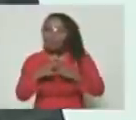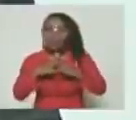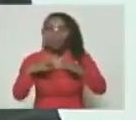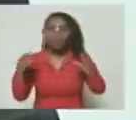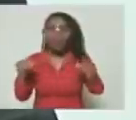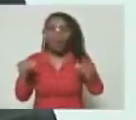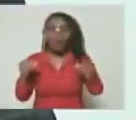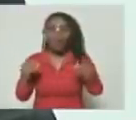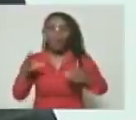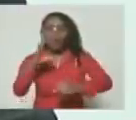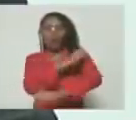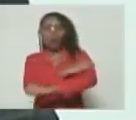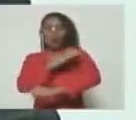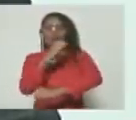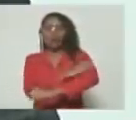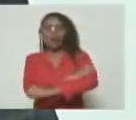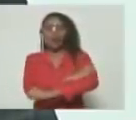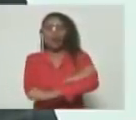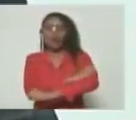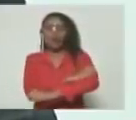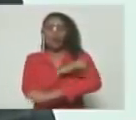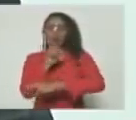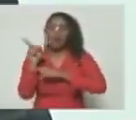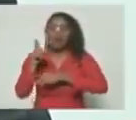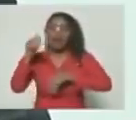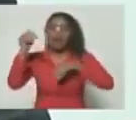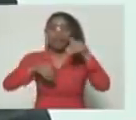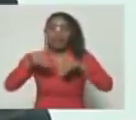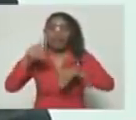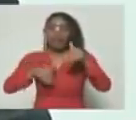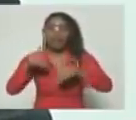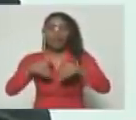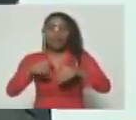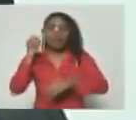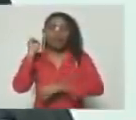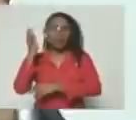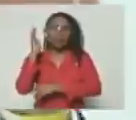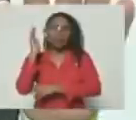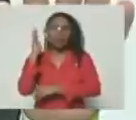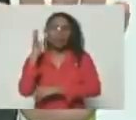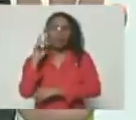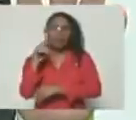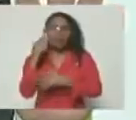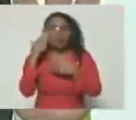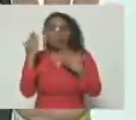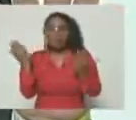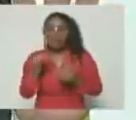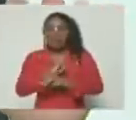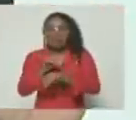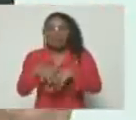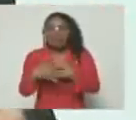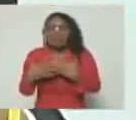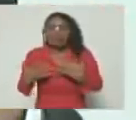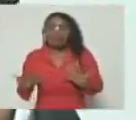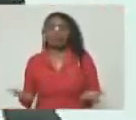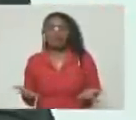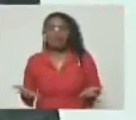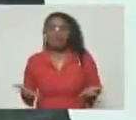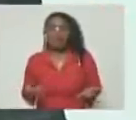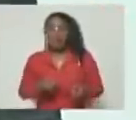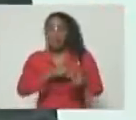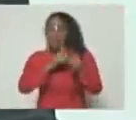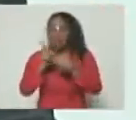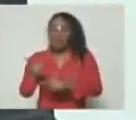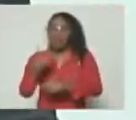de toda la oposición de esas elecciones parlamentarias, no sé con qué fin. Eso es lo